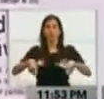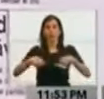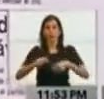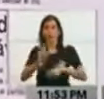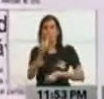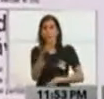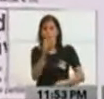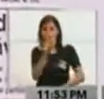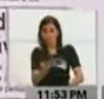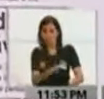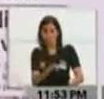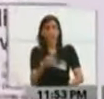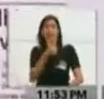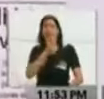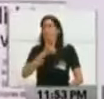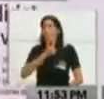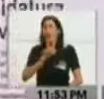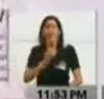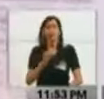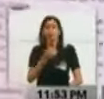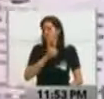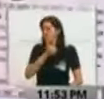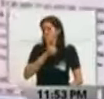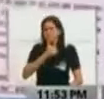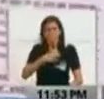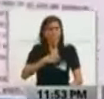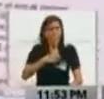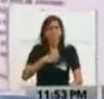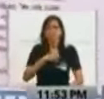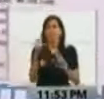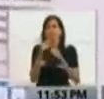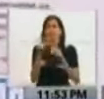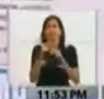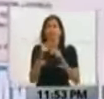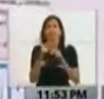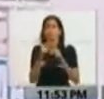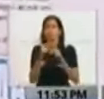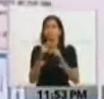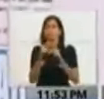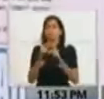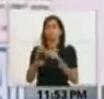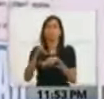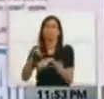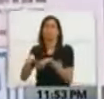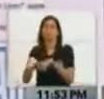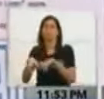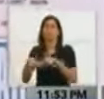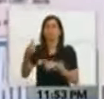resisten. Adecos no cederán candidatura para enfrentar a Chávez.